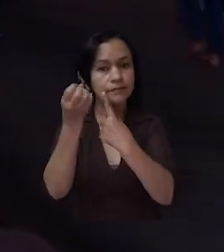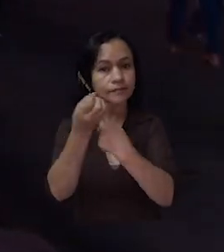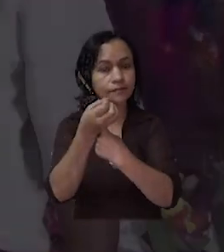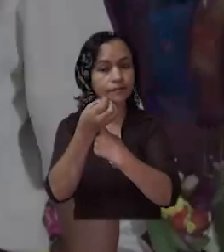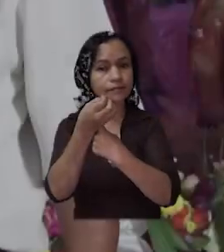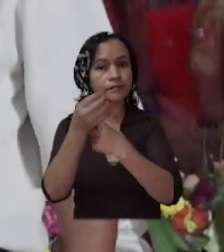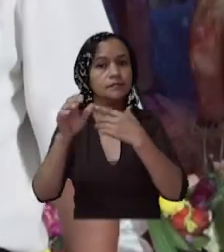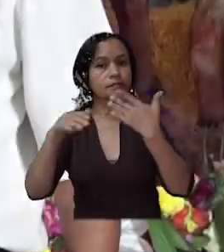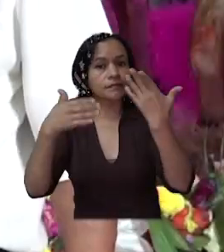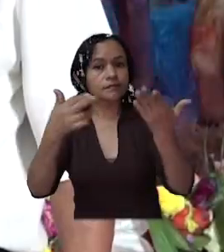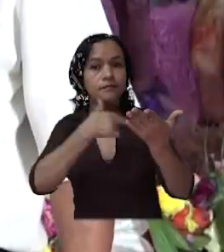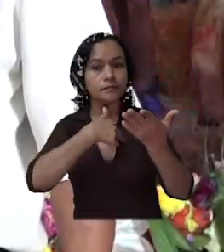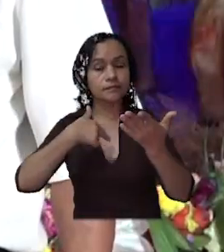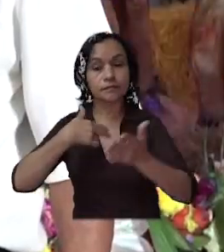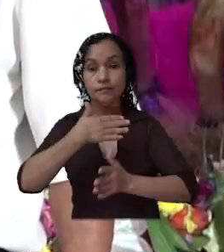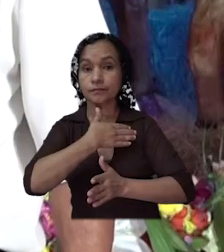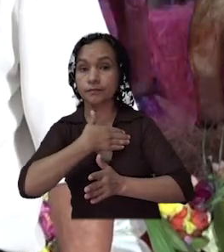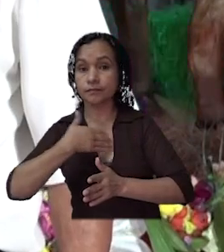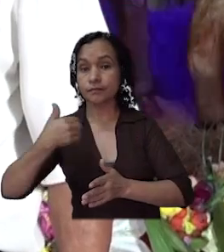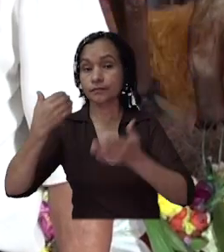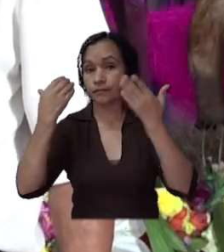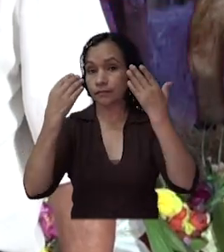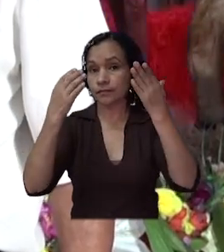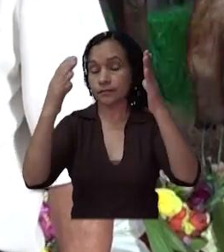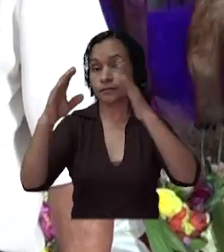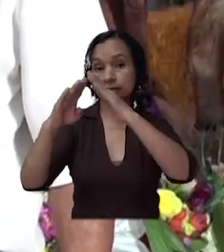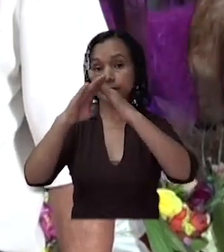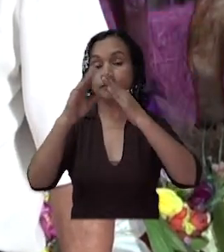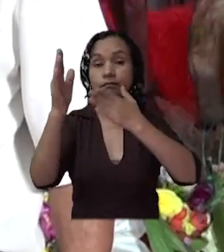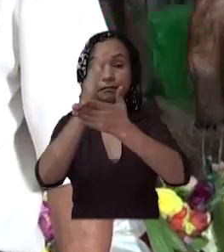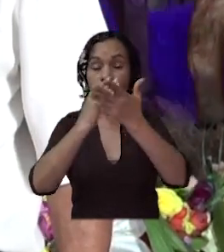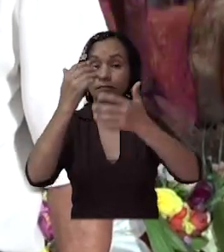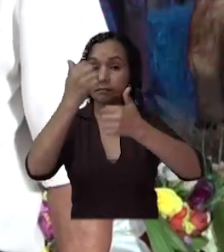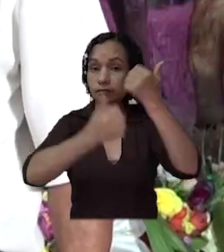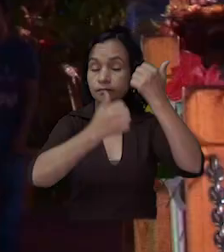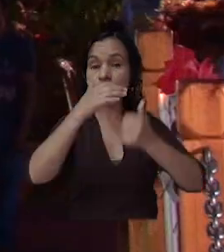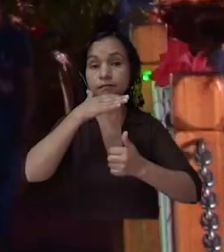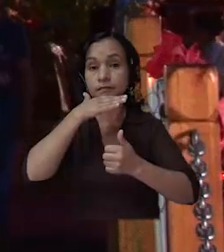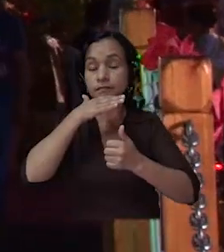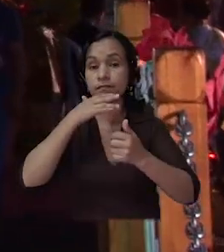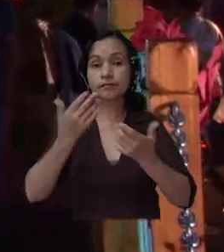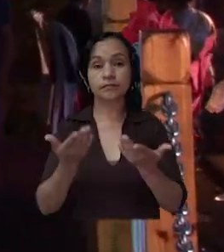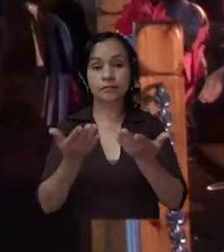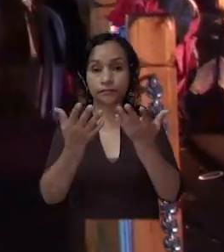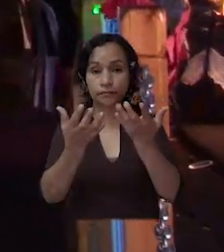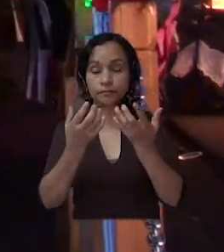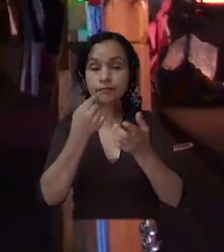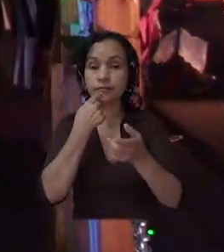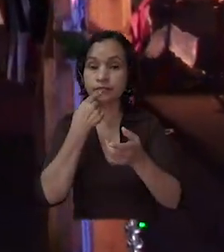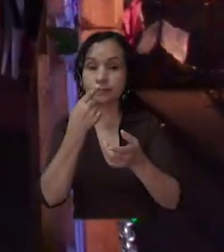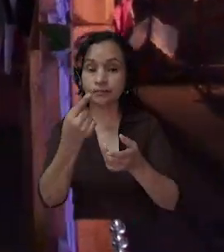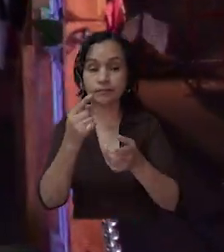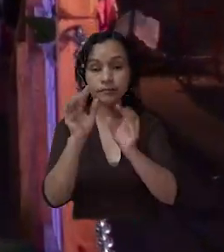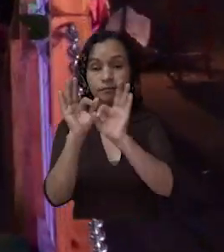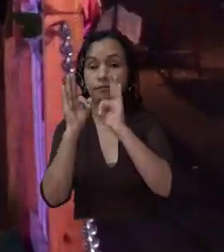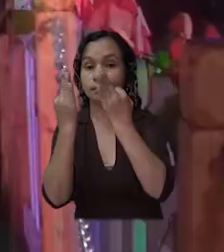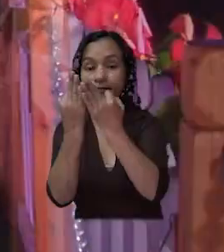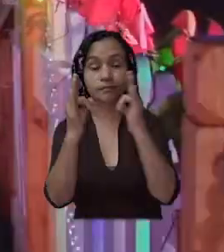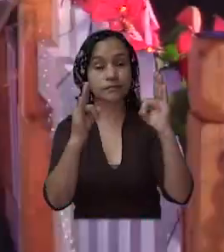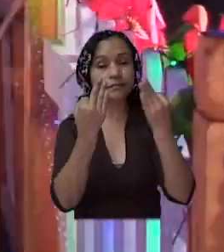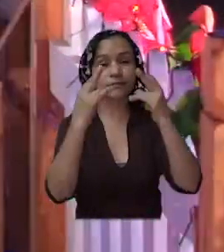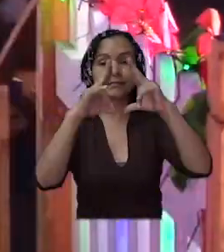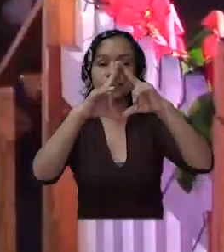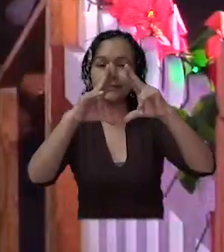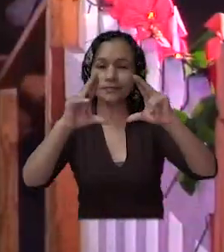para enfrentar en mejores condiciones situaciones de emergencia. Queremos desearle a la familia